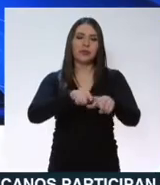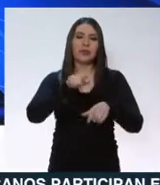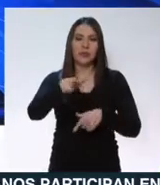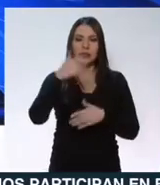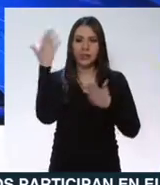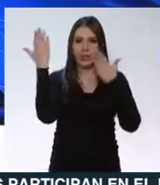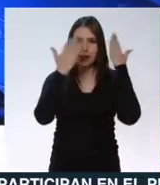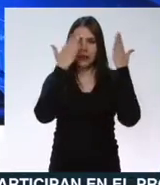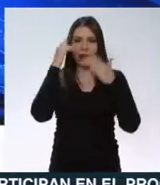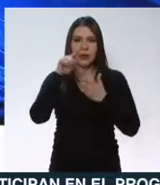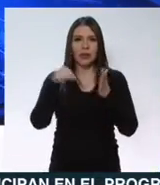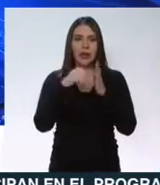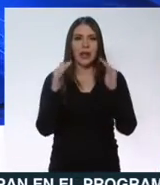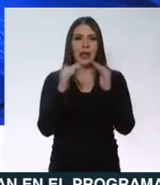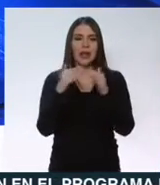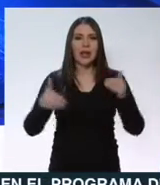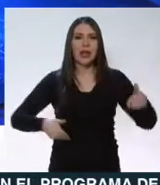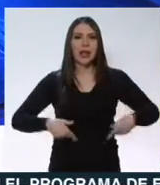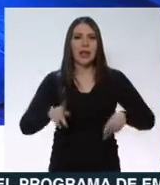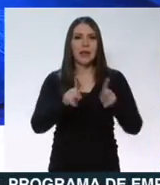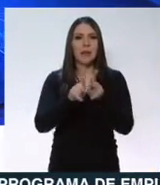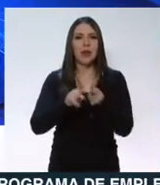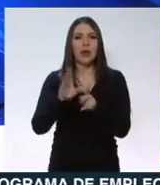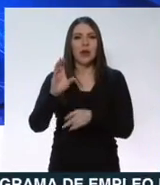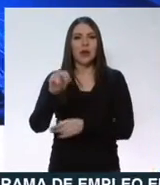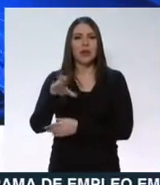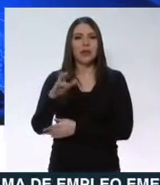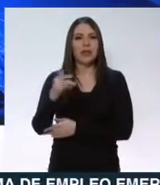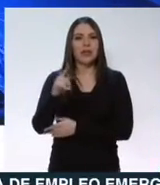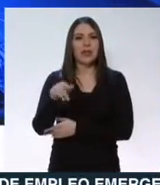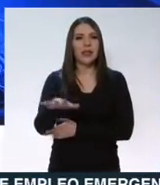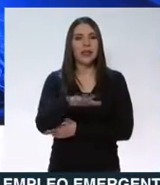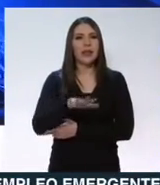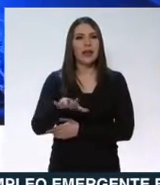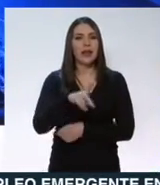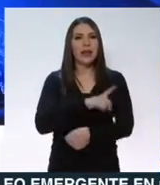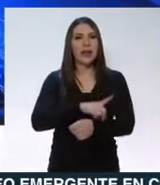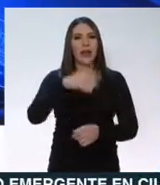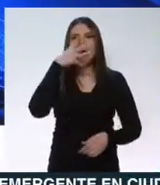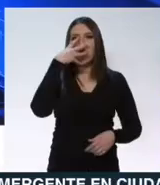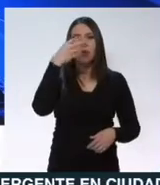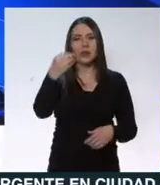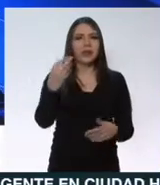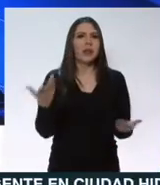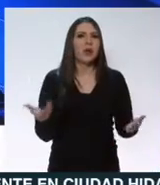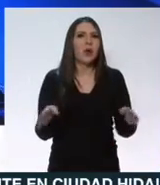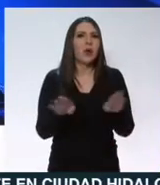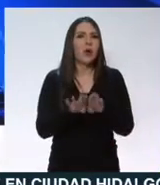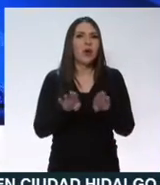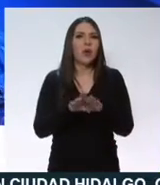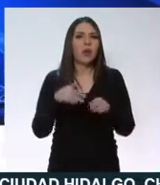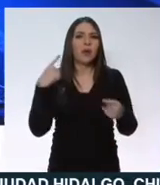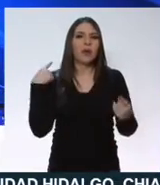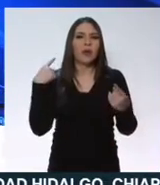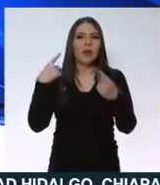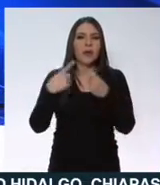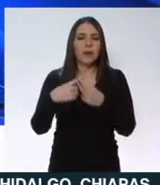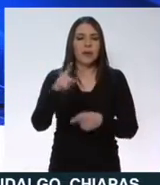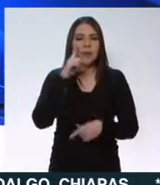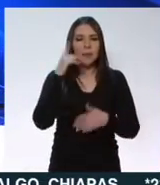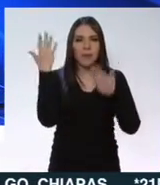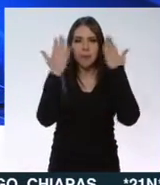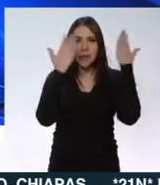estudiaste en la Casa de Teatro de la Plaza de la Conchita, en la alcaldía de Coyoacán. ¿Cómo fue esta trayectoria de Marina hacia su